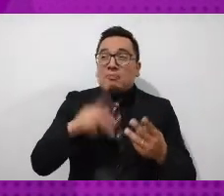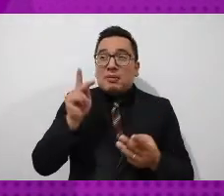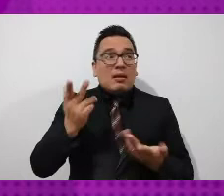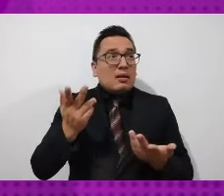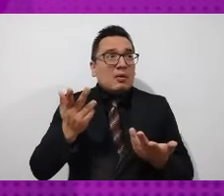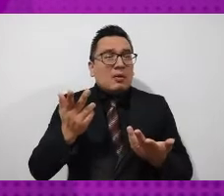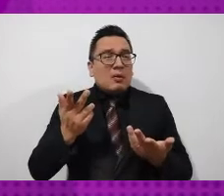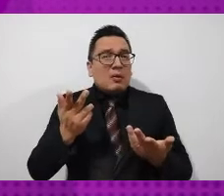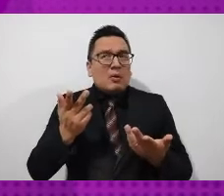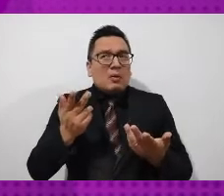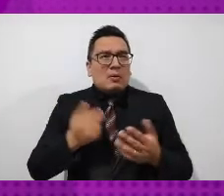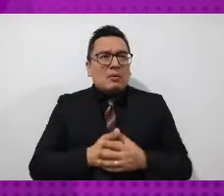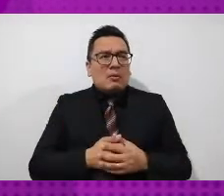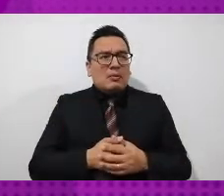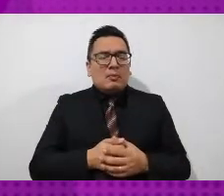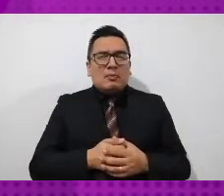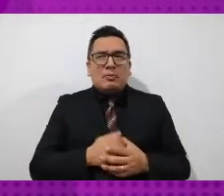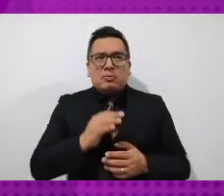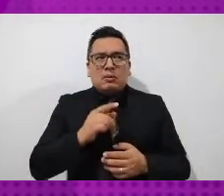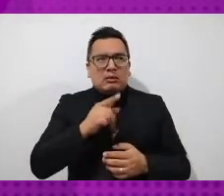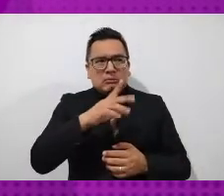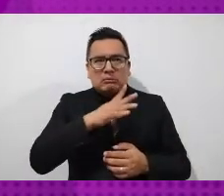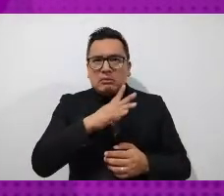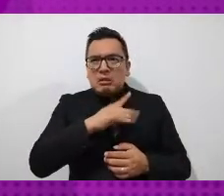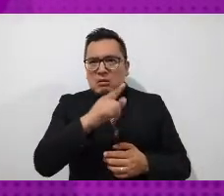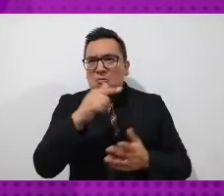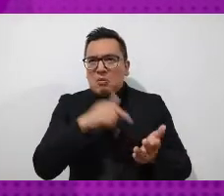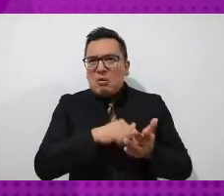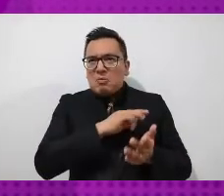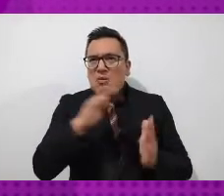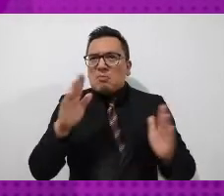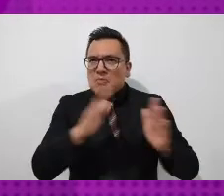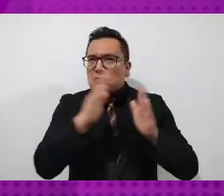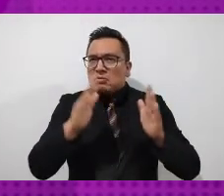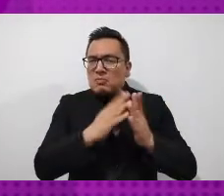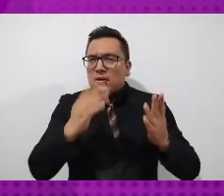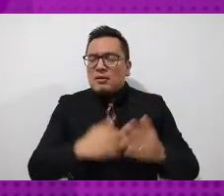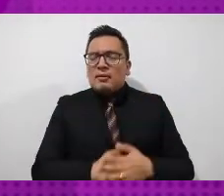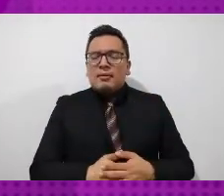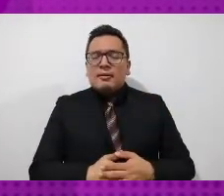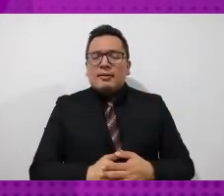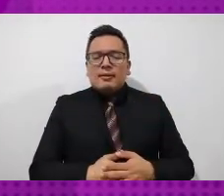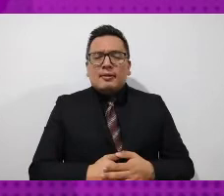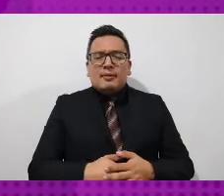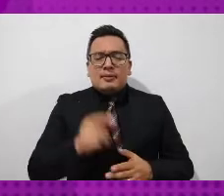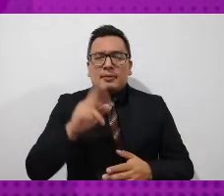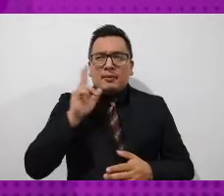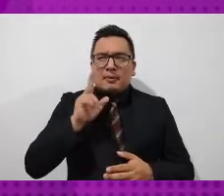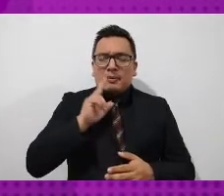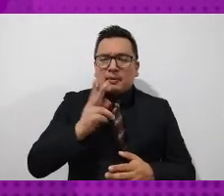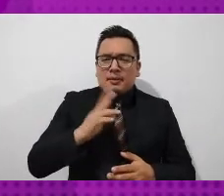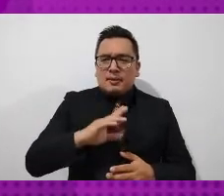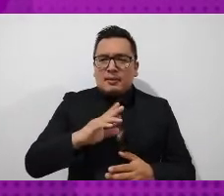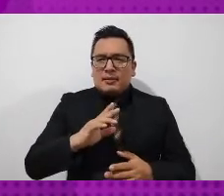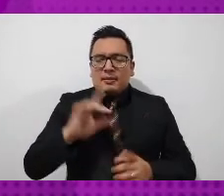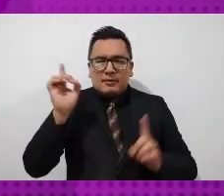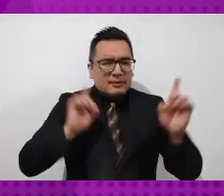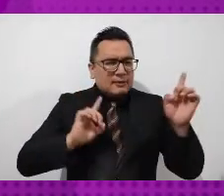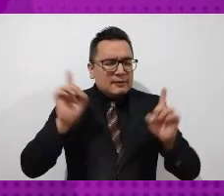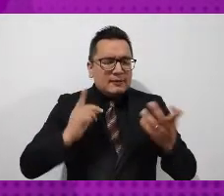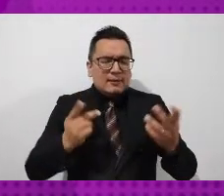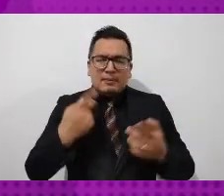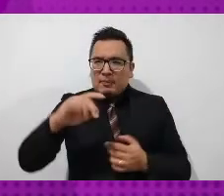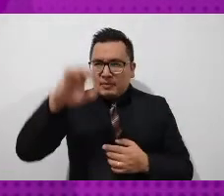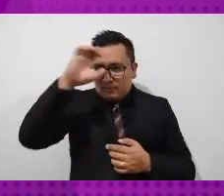hay mecanismos para poder participar, para que las cosas sucedan, y me gustaría conocer un poquito, dada